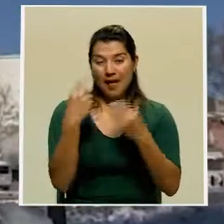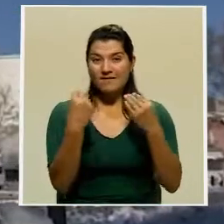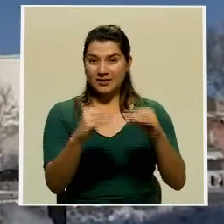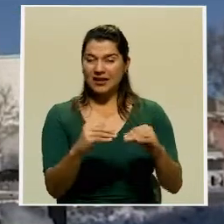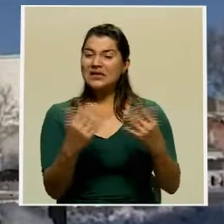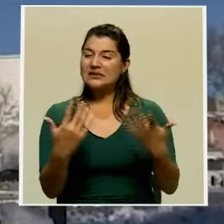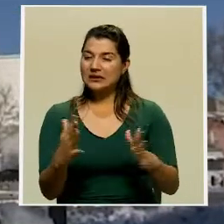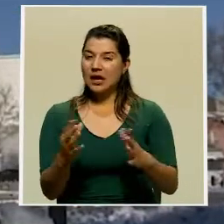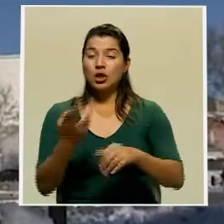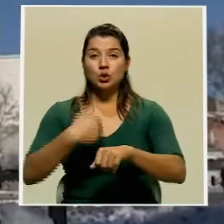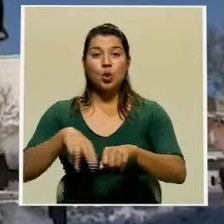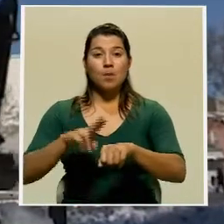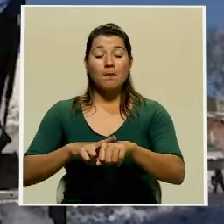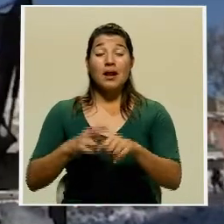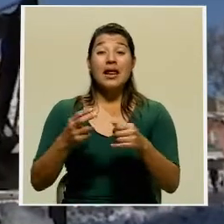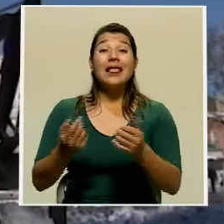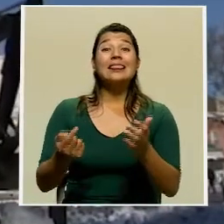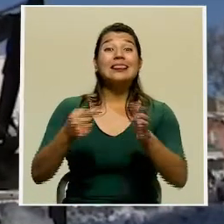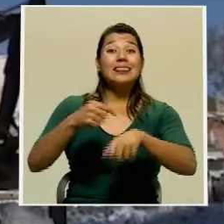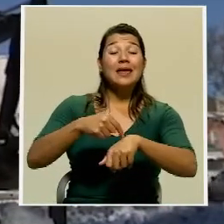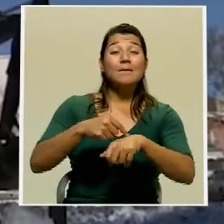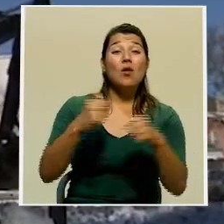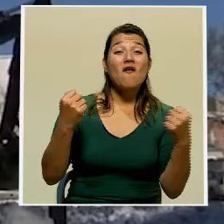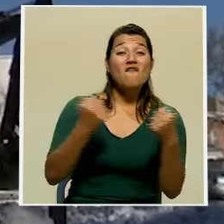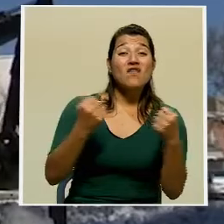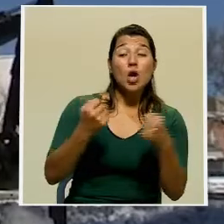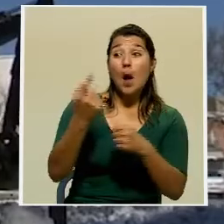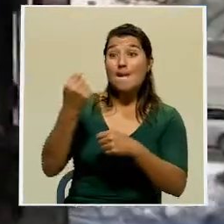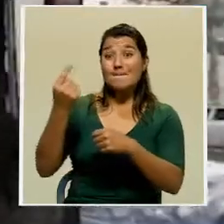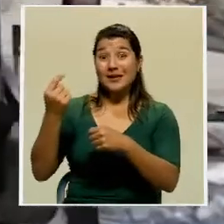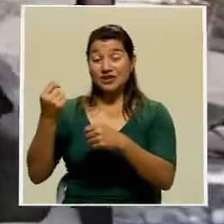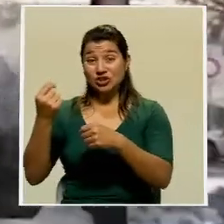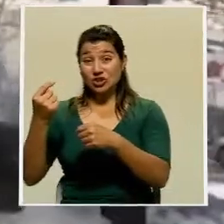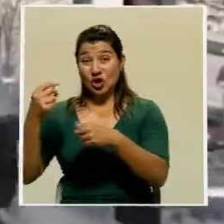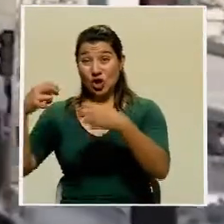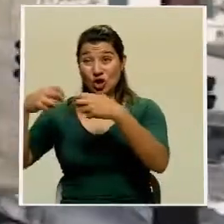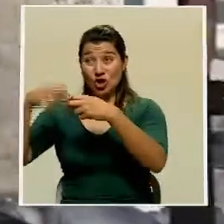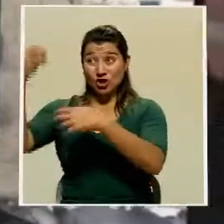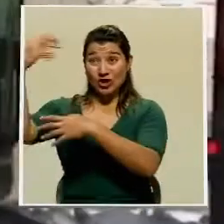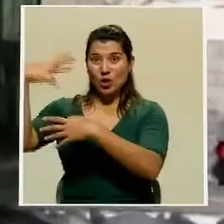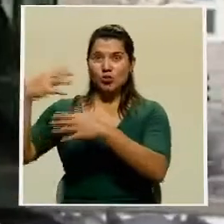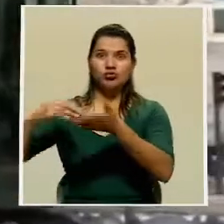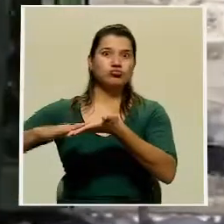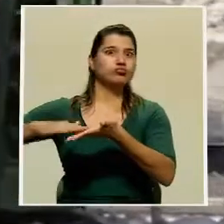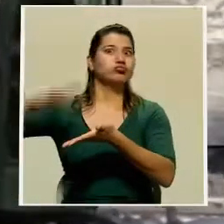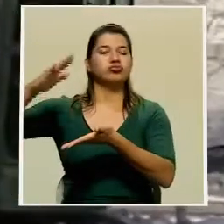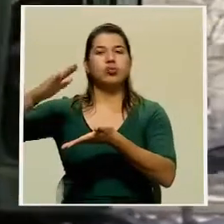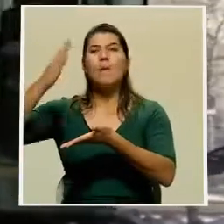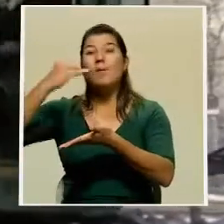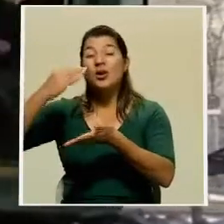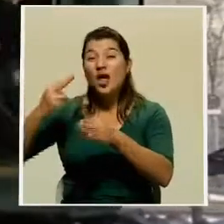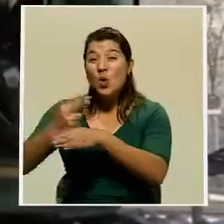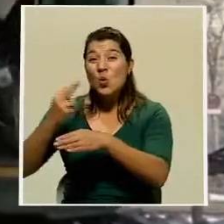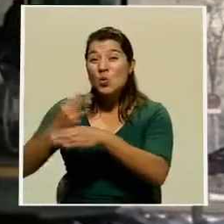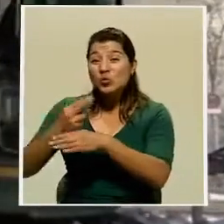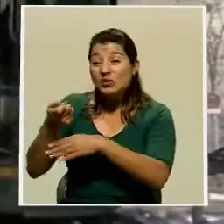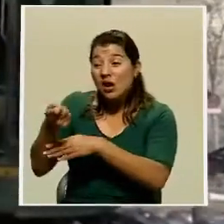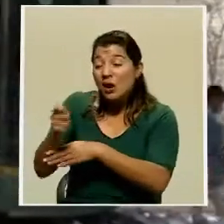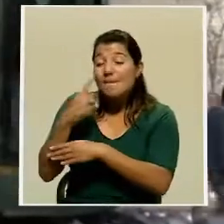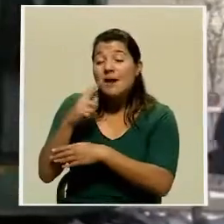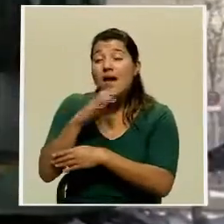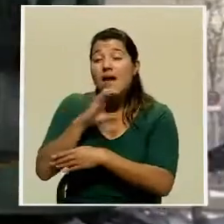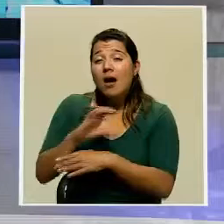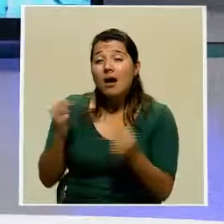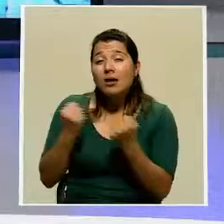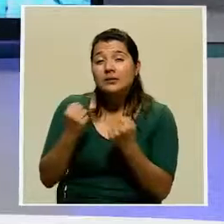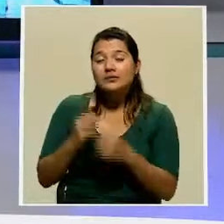del temporal y la ola de frío es que el precio de la electricidad alcanza máximos históricos, reflejados directamente en la factura de la luz de los